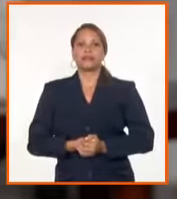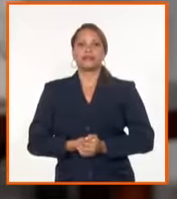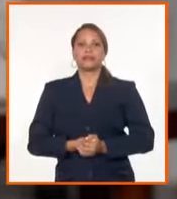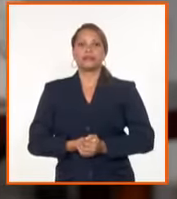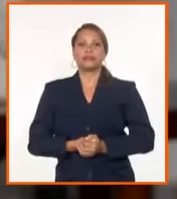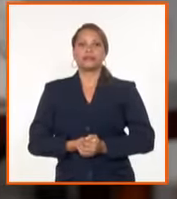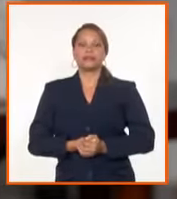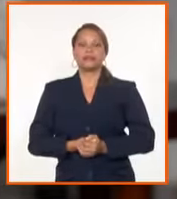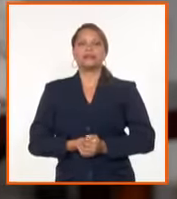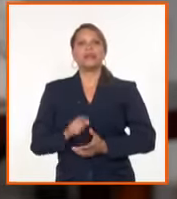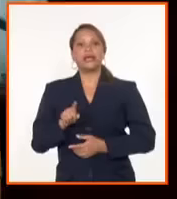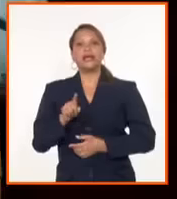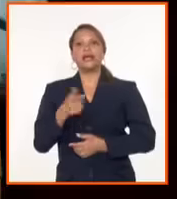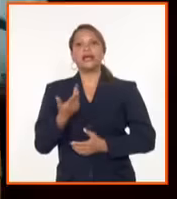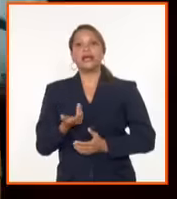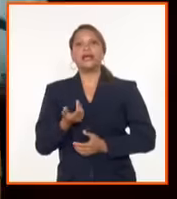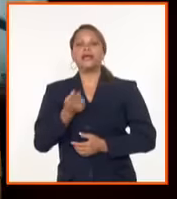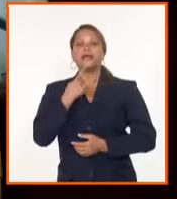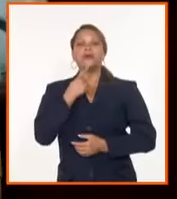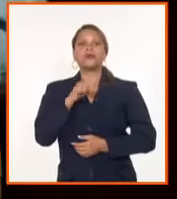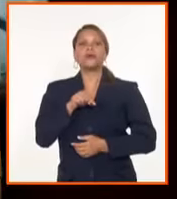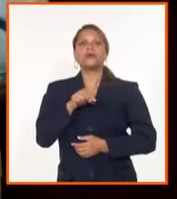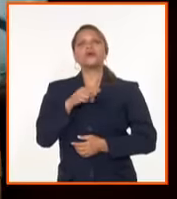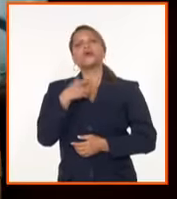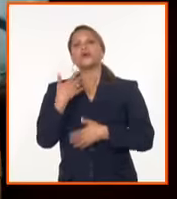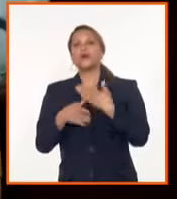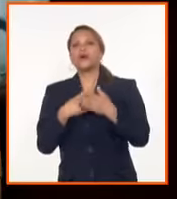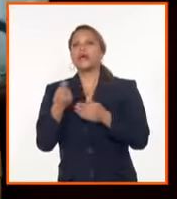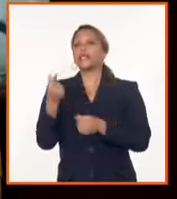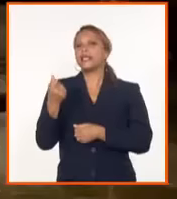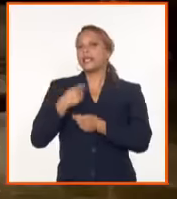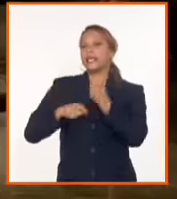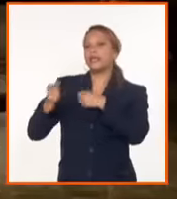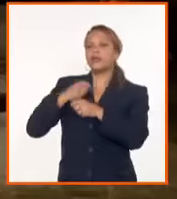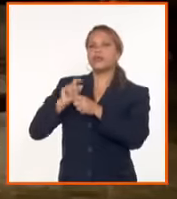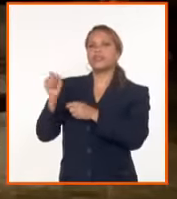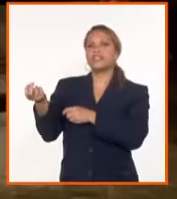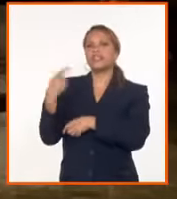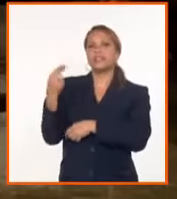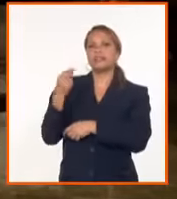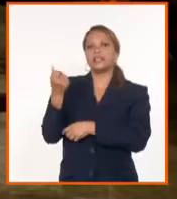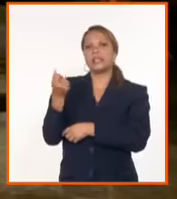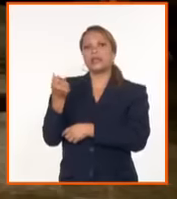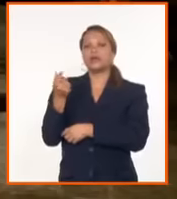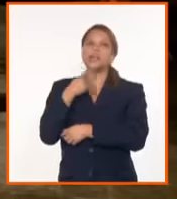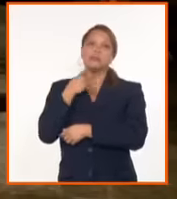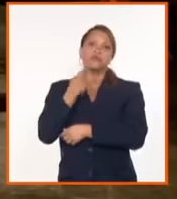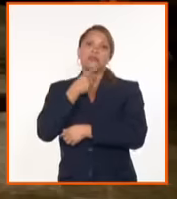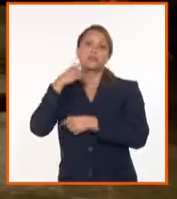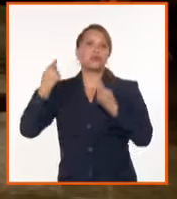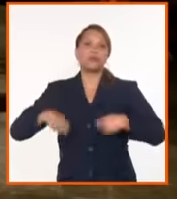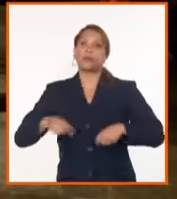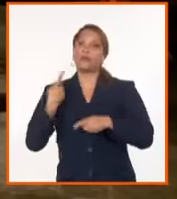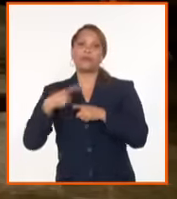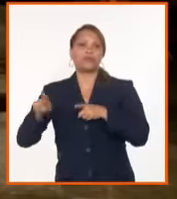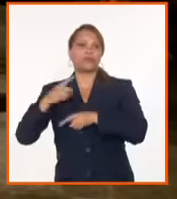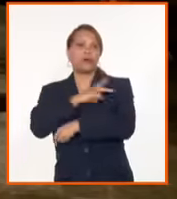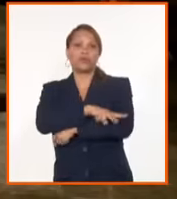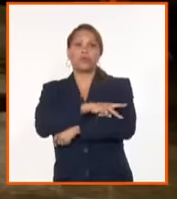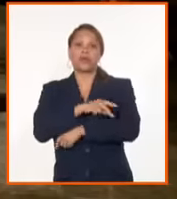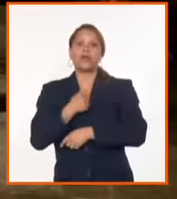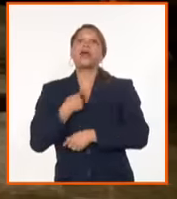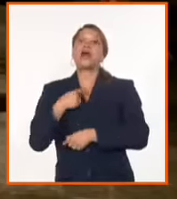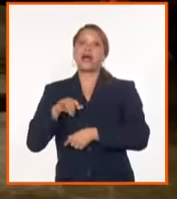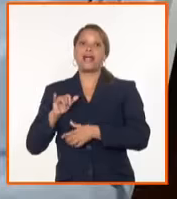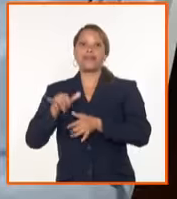para hacer la producción, no hay turismo, no hay remesas. No hay salida. No hay salida. Y la gente dice, me tengo que ir. Entonces yo digo, bueno, la